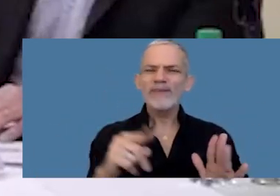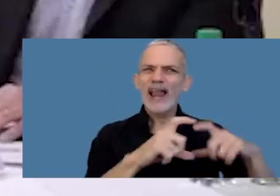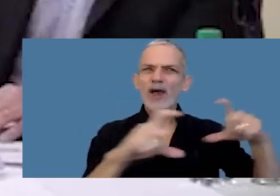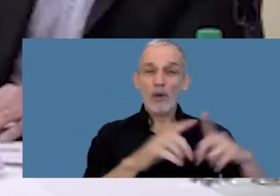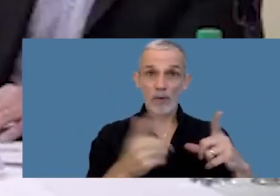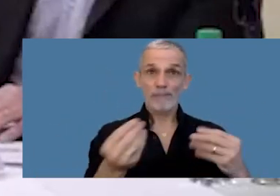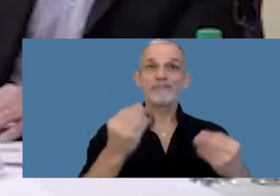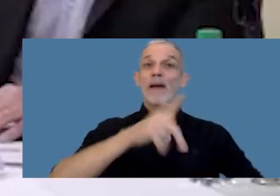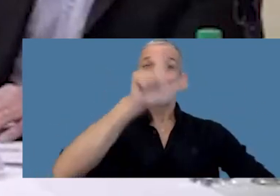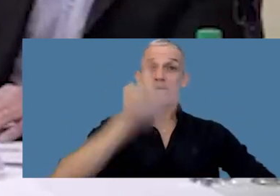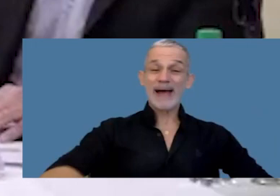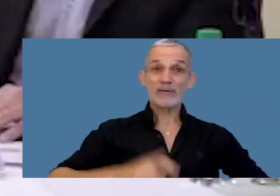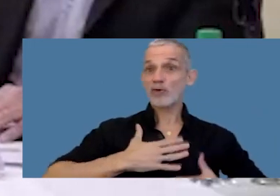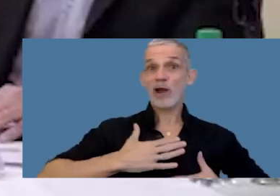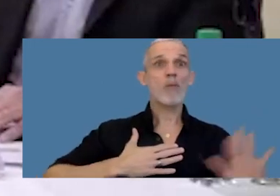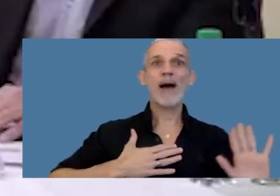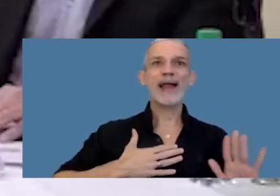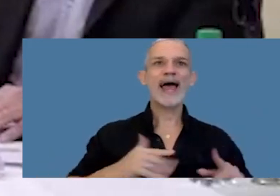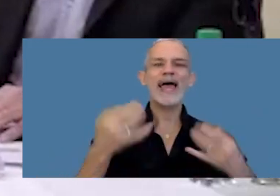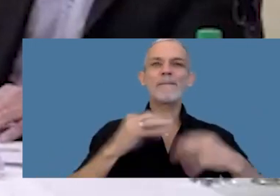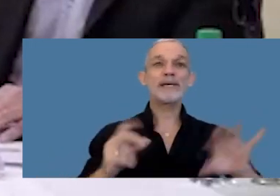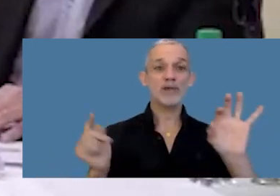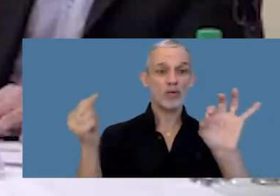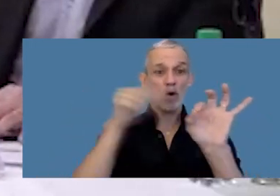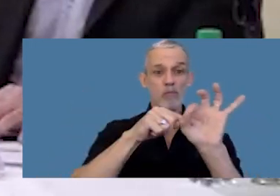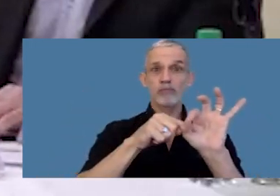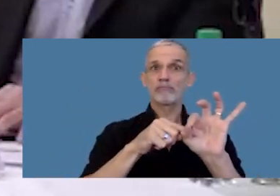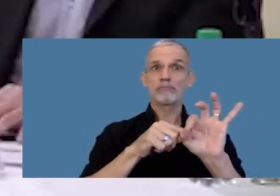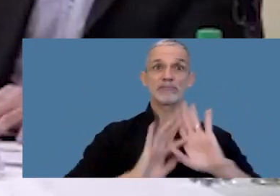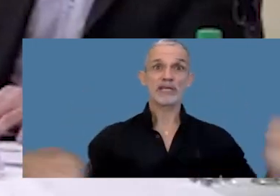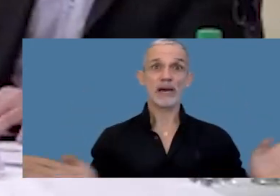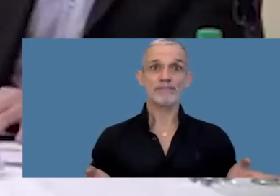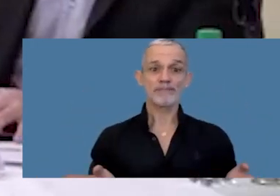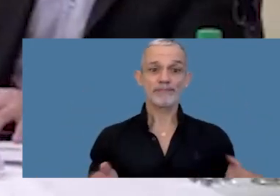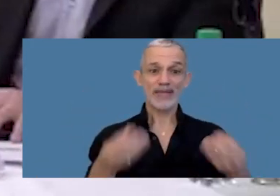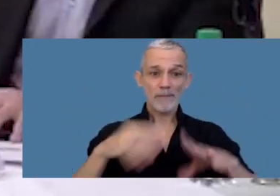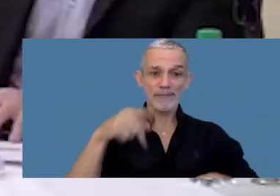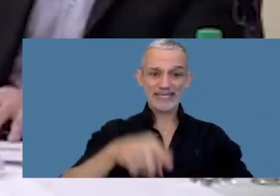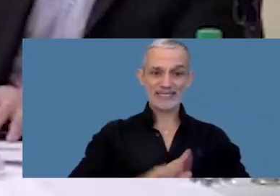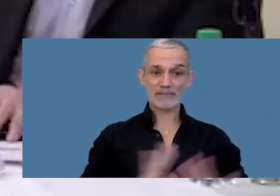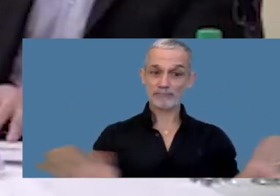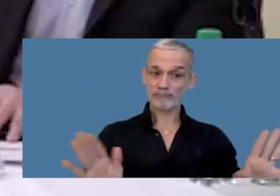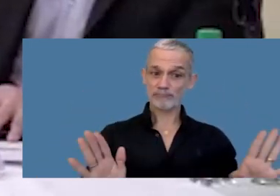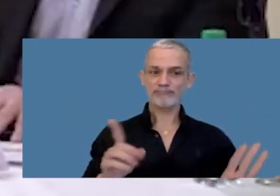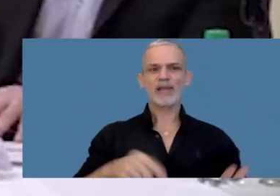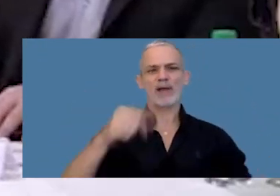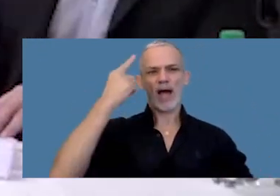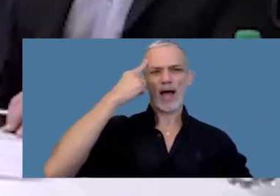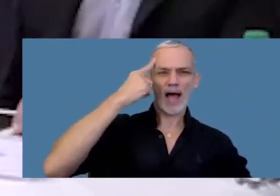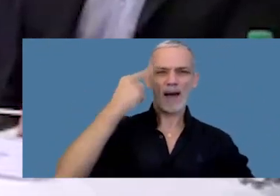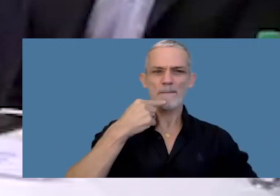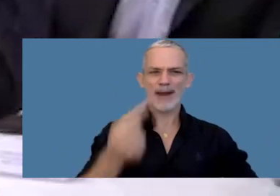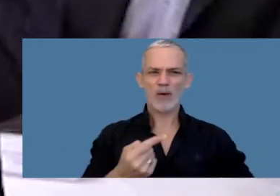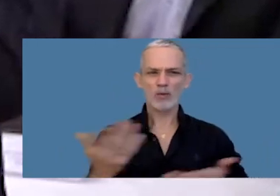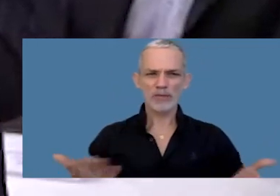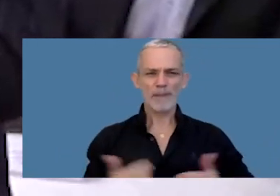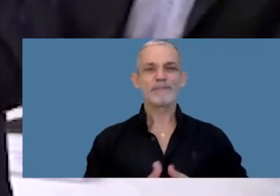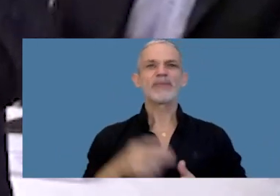La persona humana comienza desde la concepción, punto. Lo cual te lleva a la pregunta siguiente, y bueno, ¿y qué es la